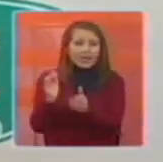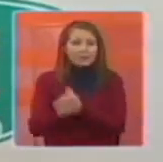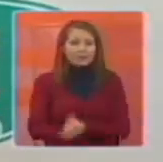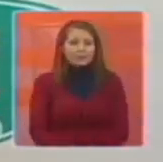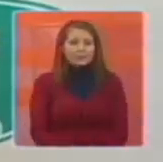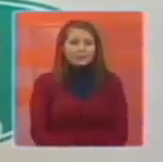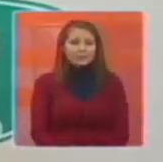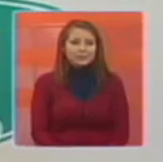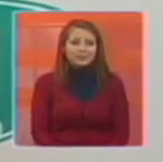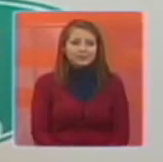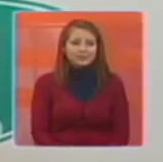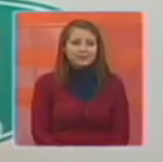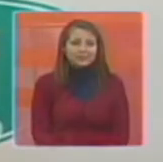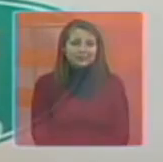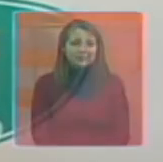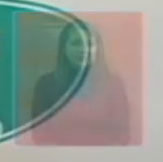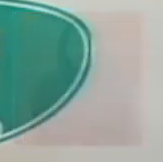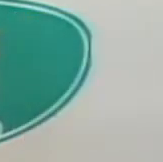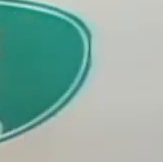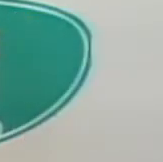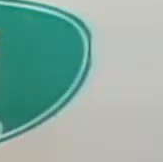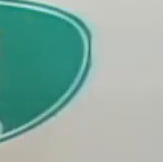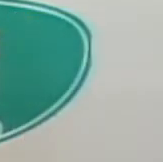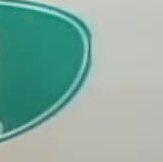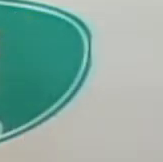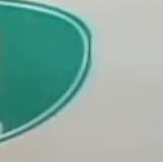están reclamando